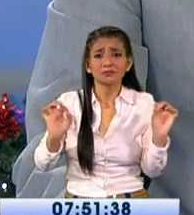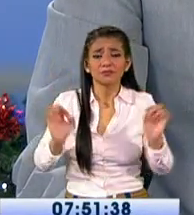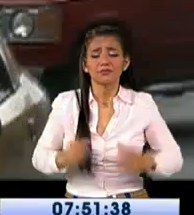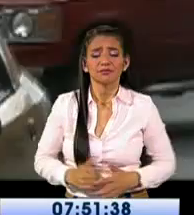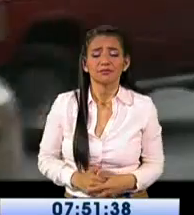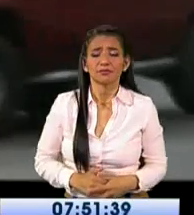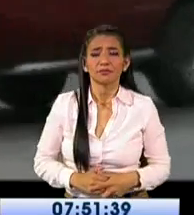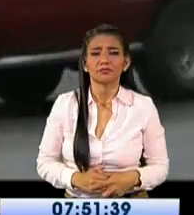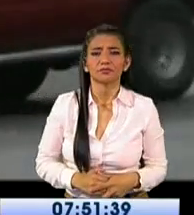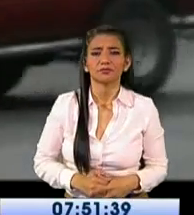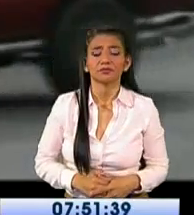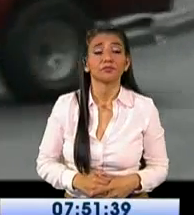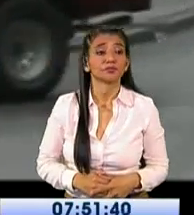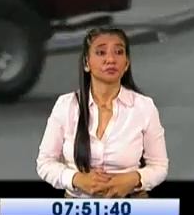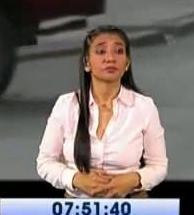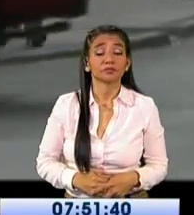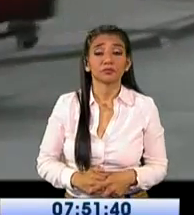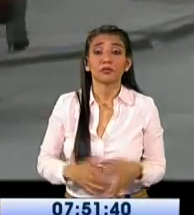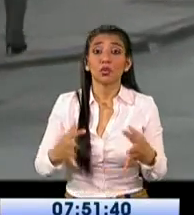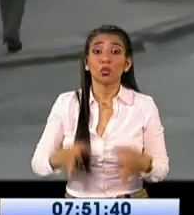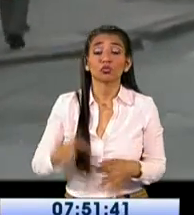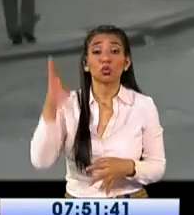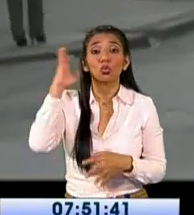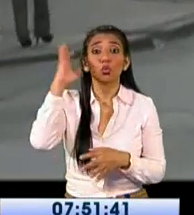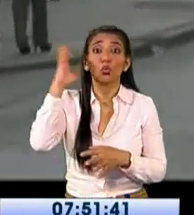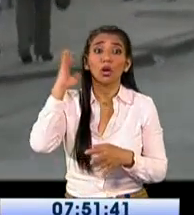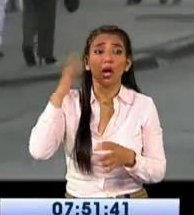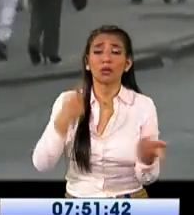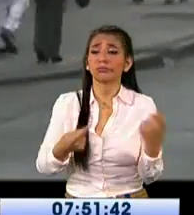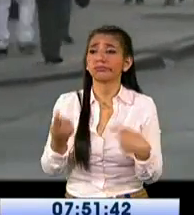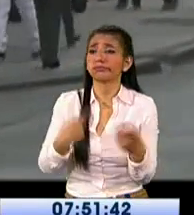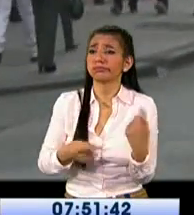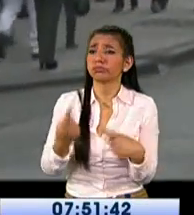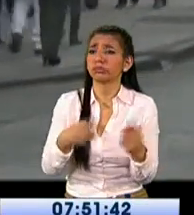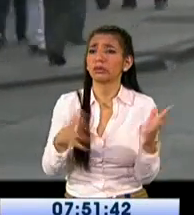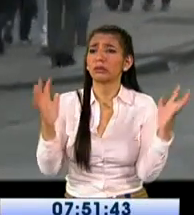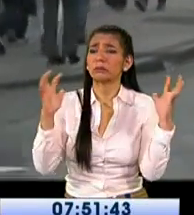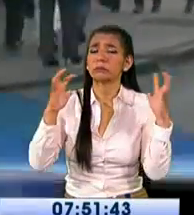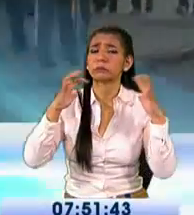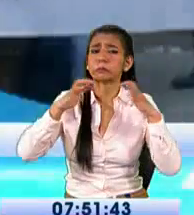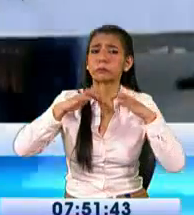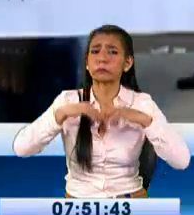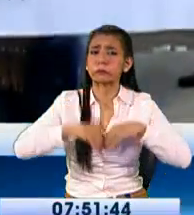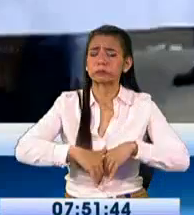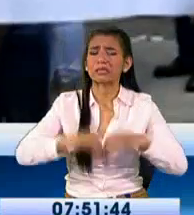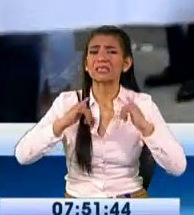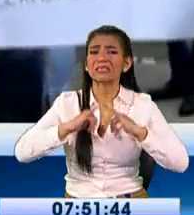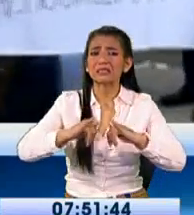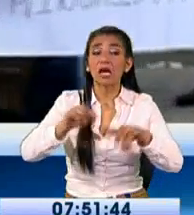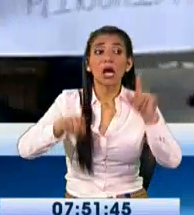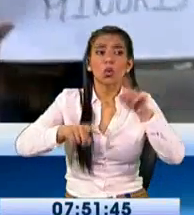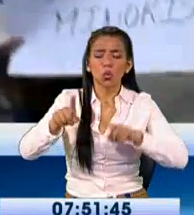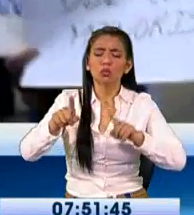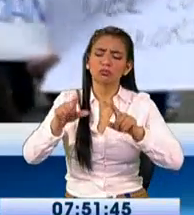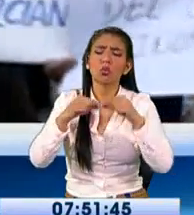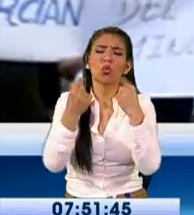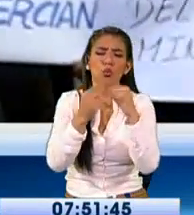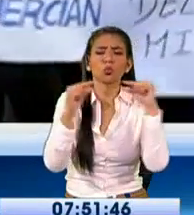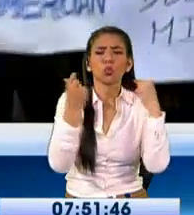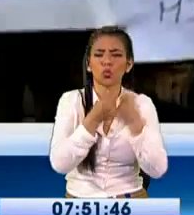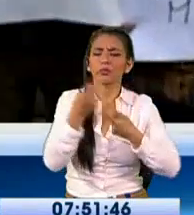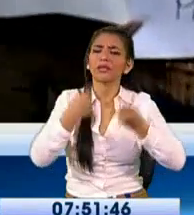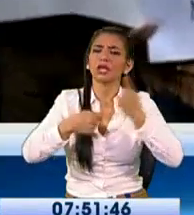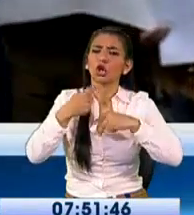el escaso comercio que existe tuta continúa disminuyendo fue parte del plato que comerciantes minoristas agrupados en diferentes